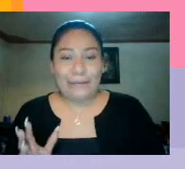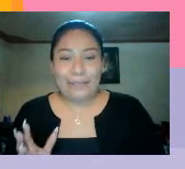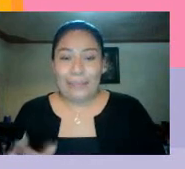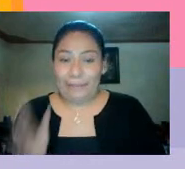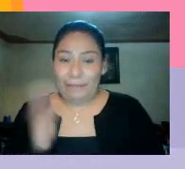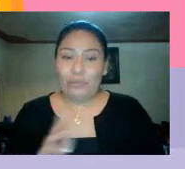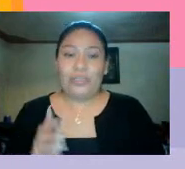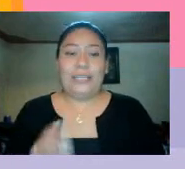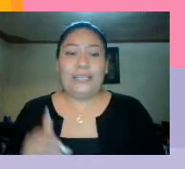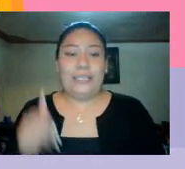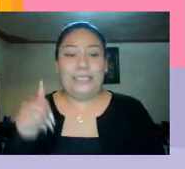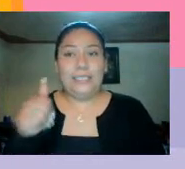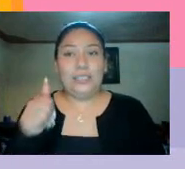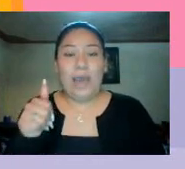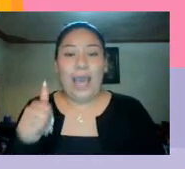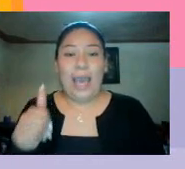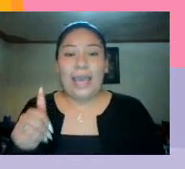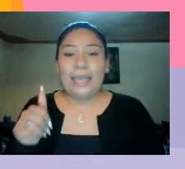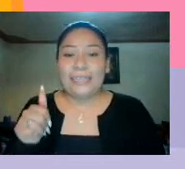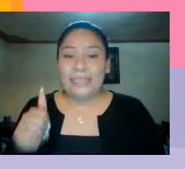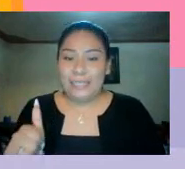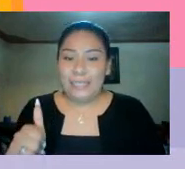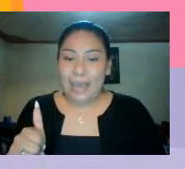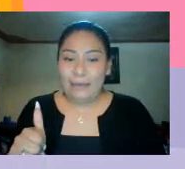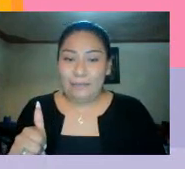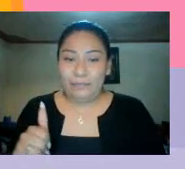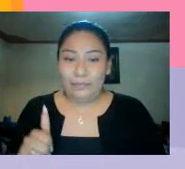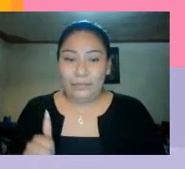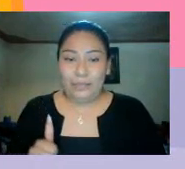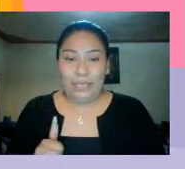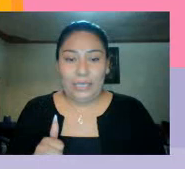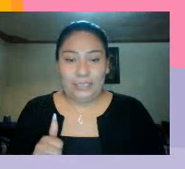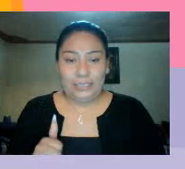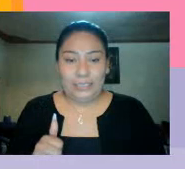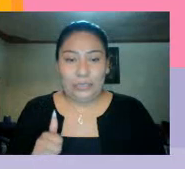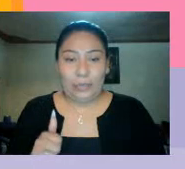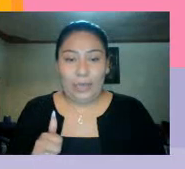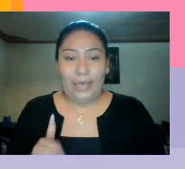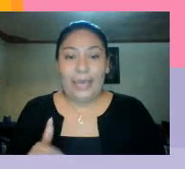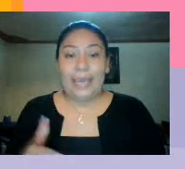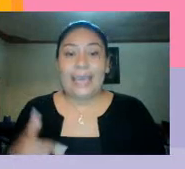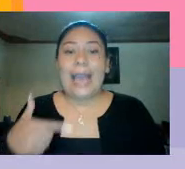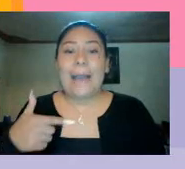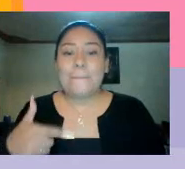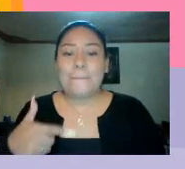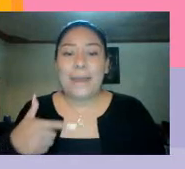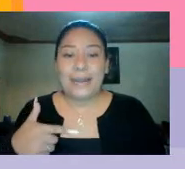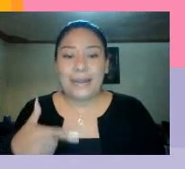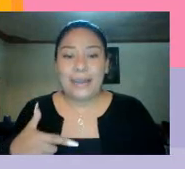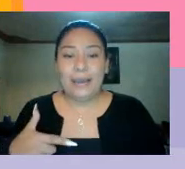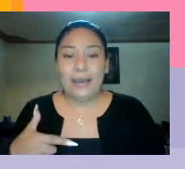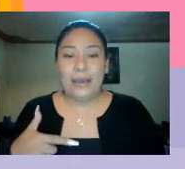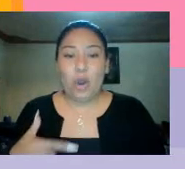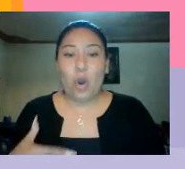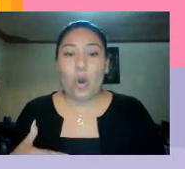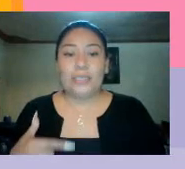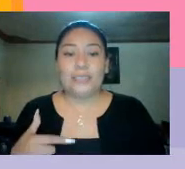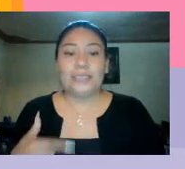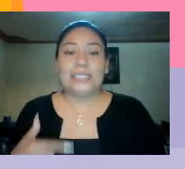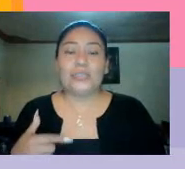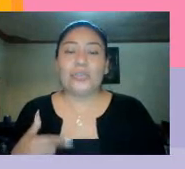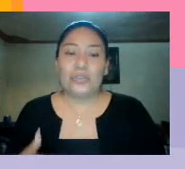Ana, ¿verdad? A ver, vamos a leer. Inciso A, tina. Inciso B, campana.